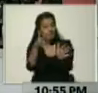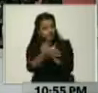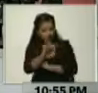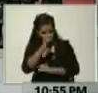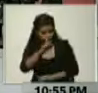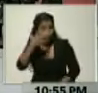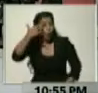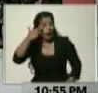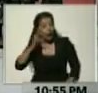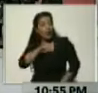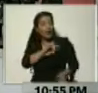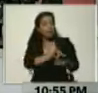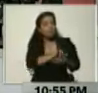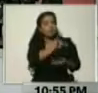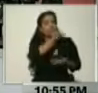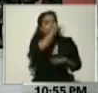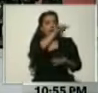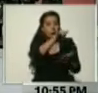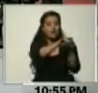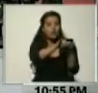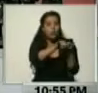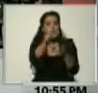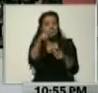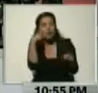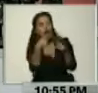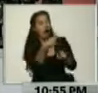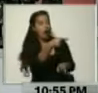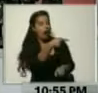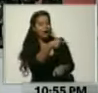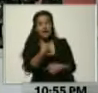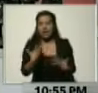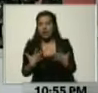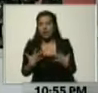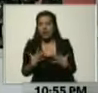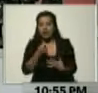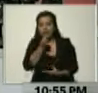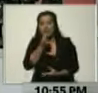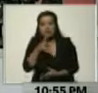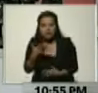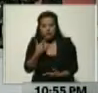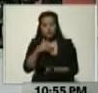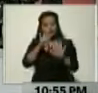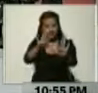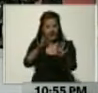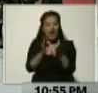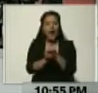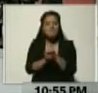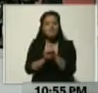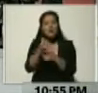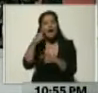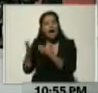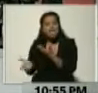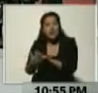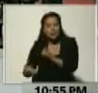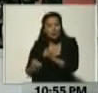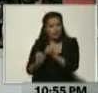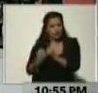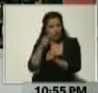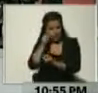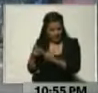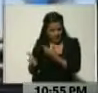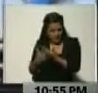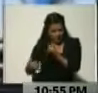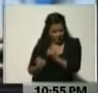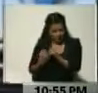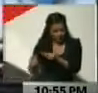descubrieron allá y dije, ¿y ahora qué digo? Pero vamos a ver este video que me lo mandó un patriota de avioncito, creo que se llama este señor.